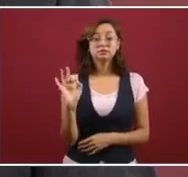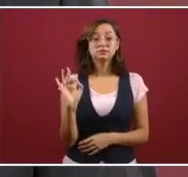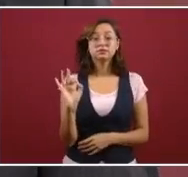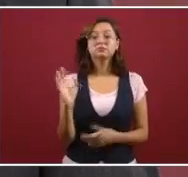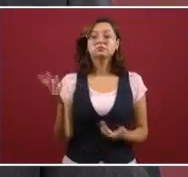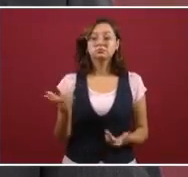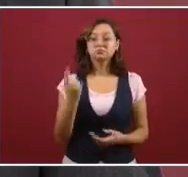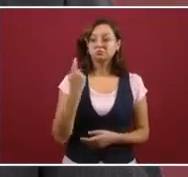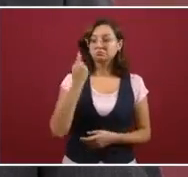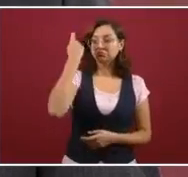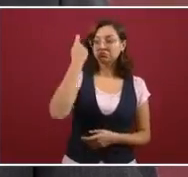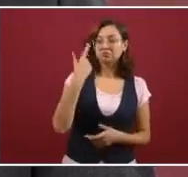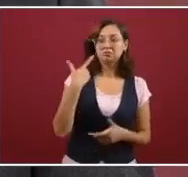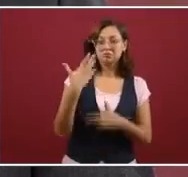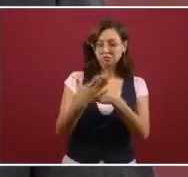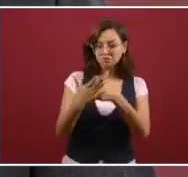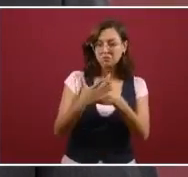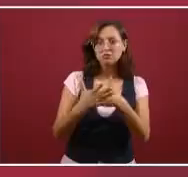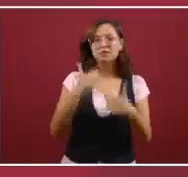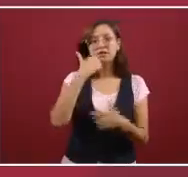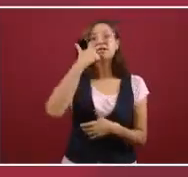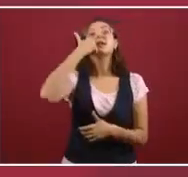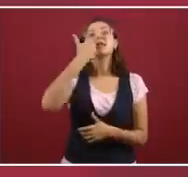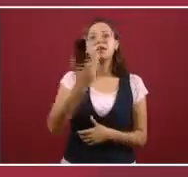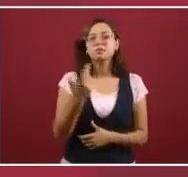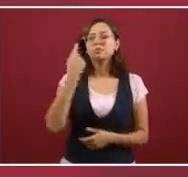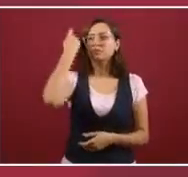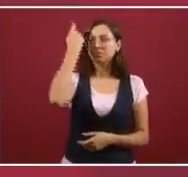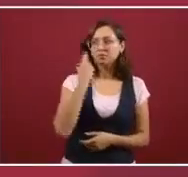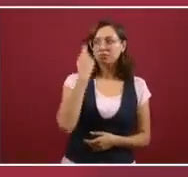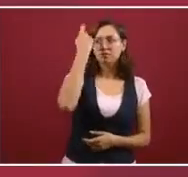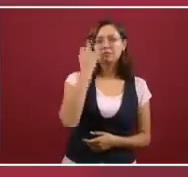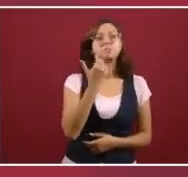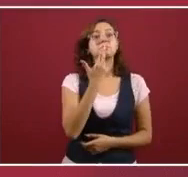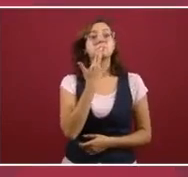mejores pensiones, que los trabajadores